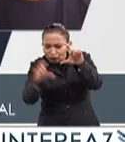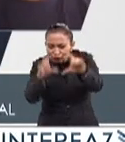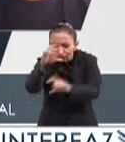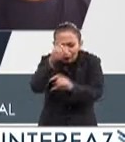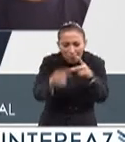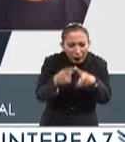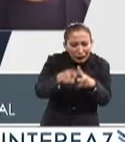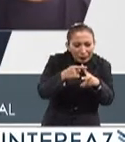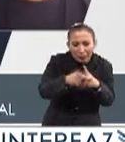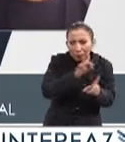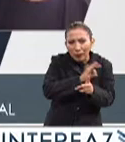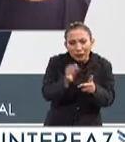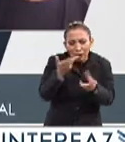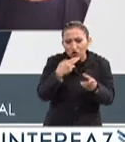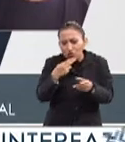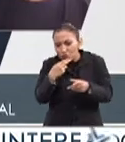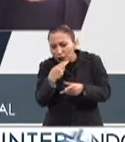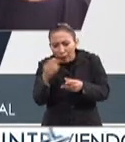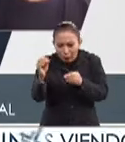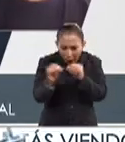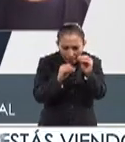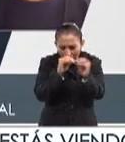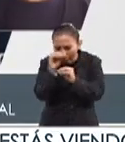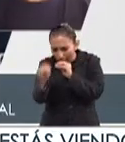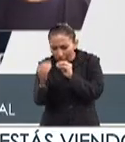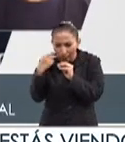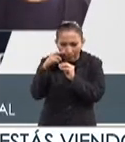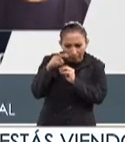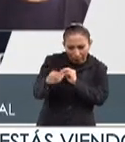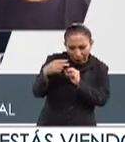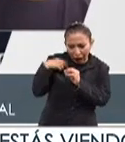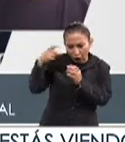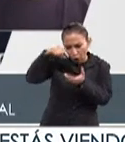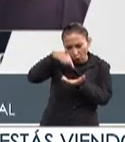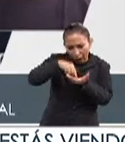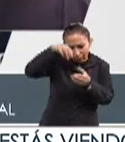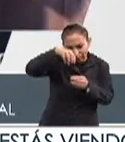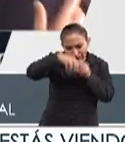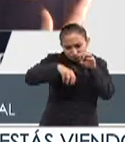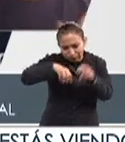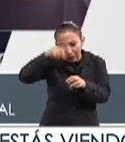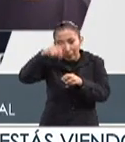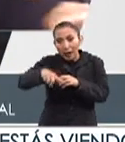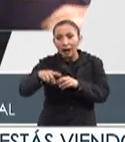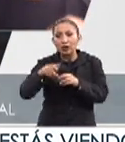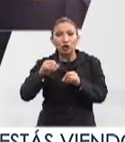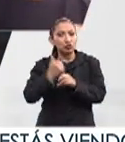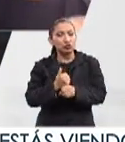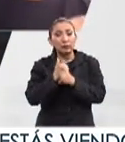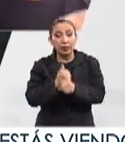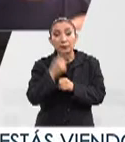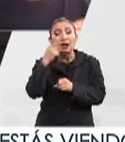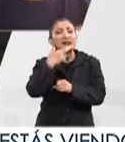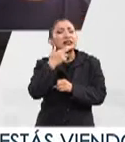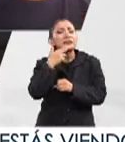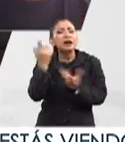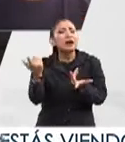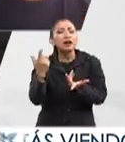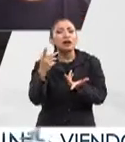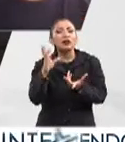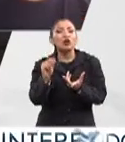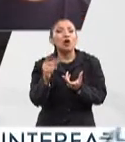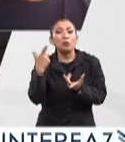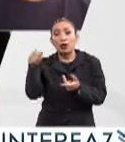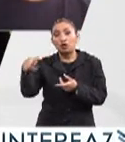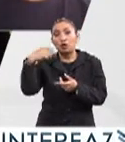toda la matemática que puedes manipular de alguna manera, que la puedes ver en todos los sitios, para que no para qué sirven, ¿no? Eso